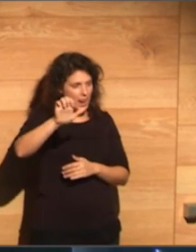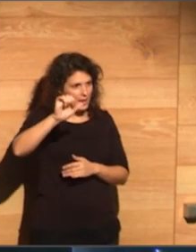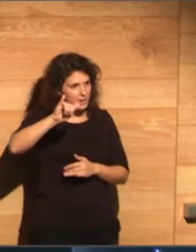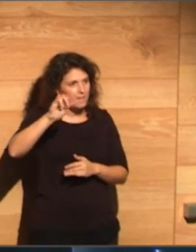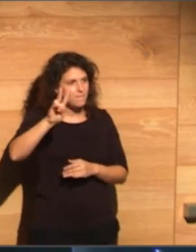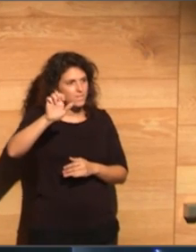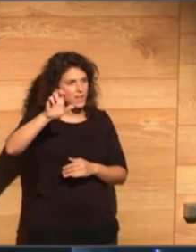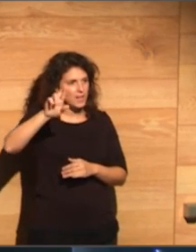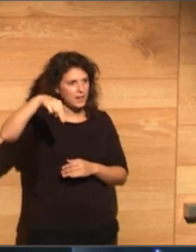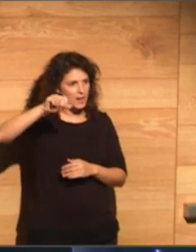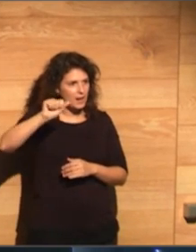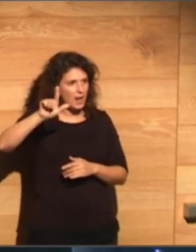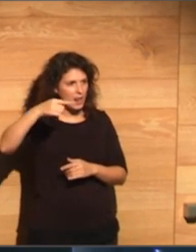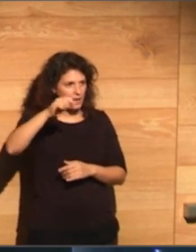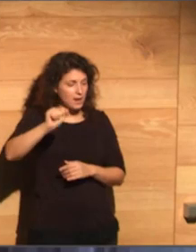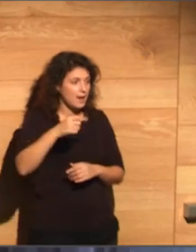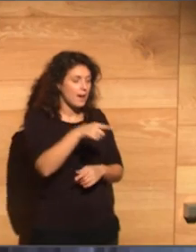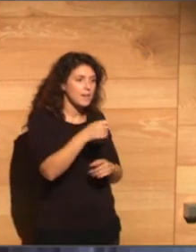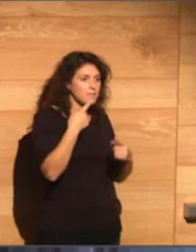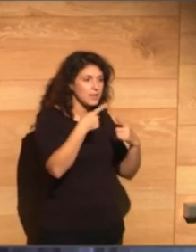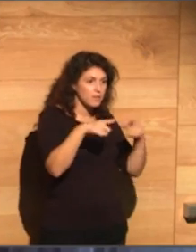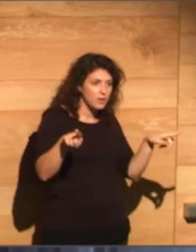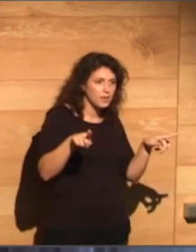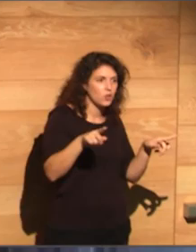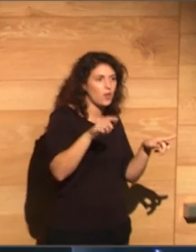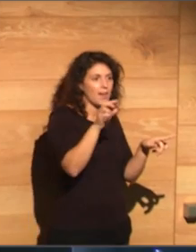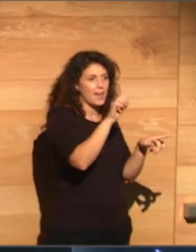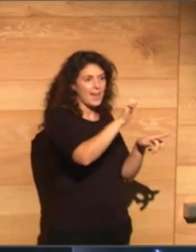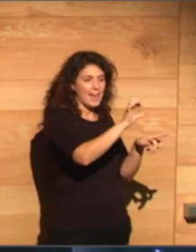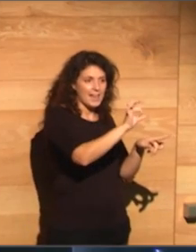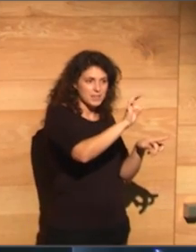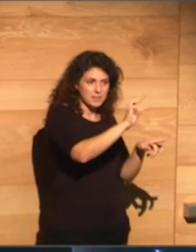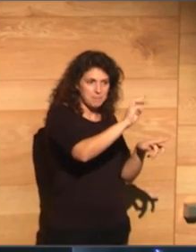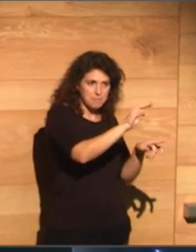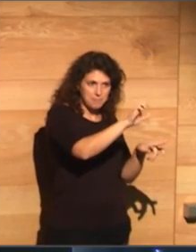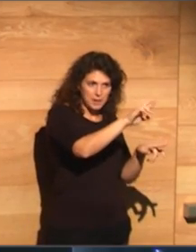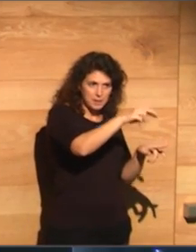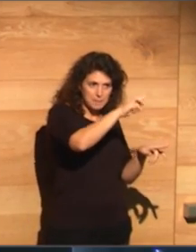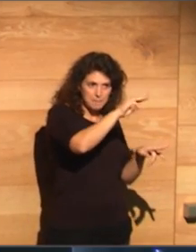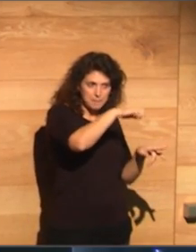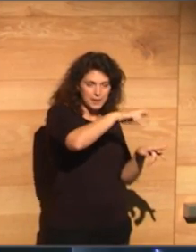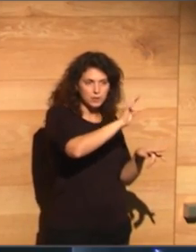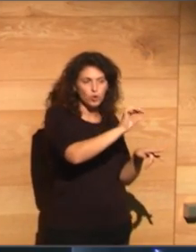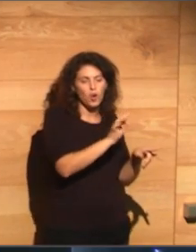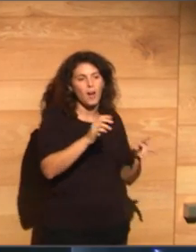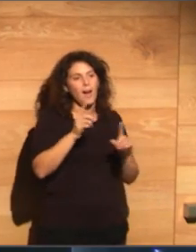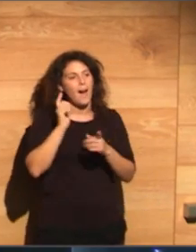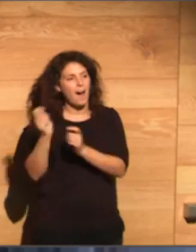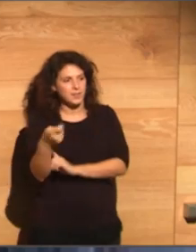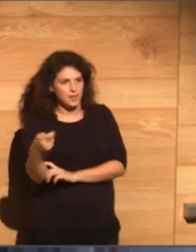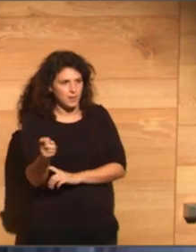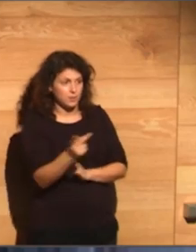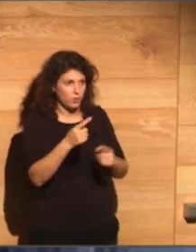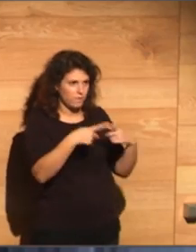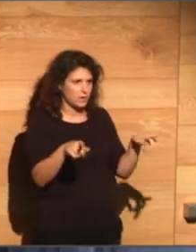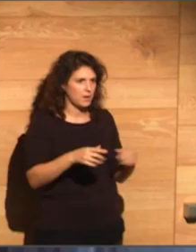ahí vas a entender la diferencia entre esperpento y astracán. Vale, es que para mí es una locura esto. Vale. O sea, sé que existe la diferencia, pero... Ramón María del Valle